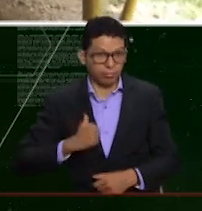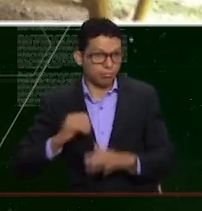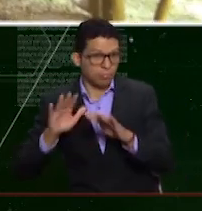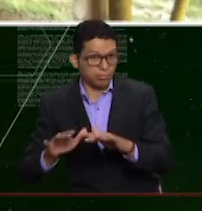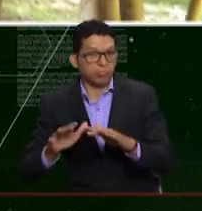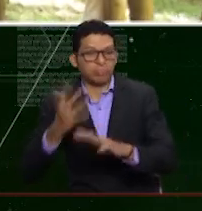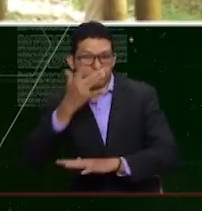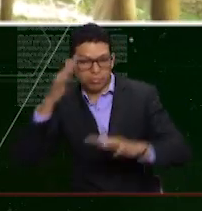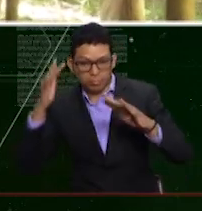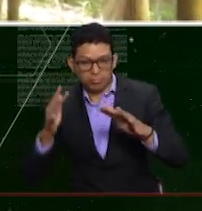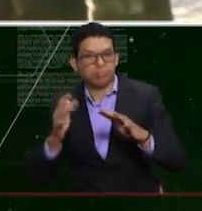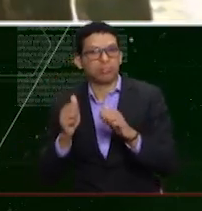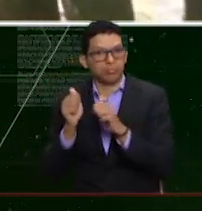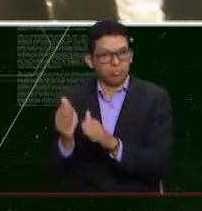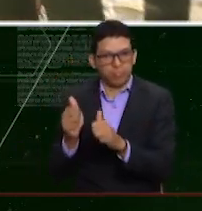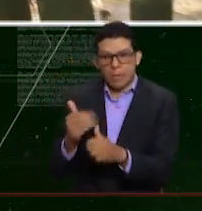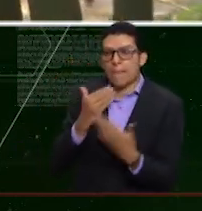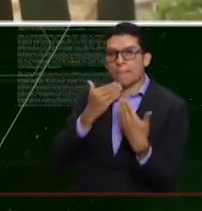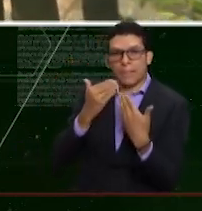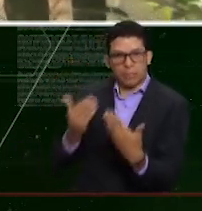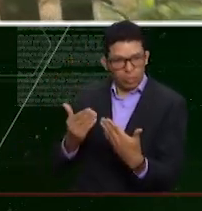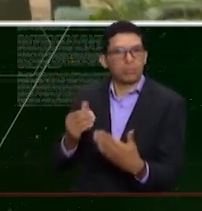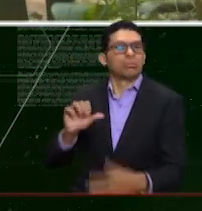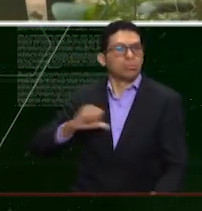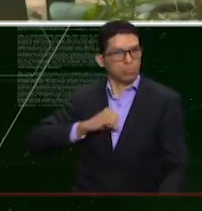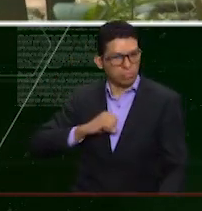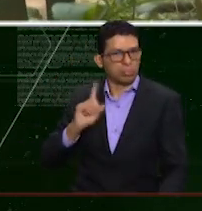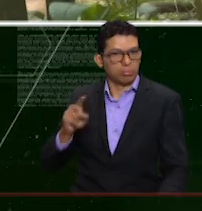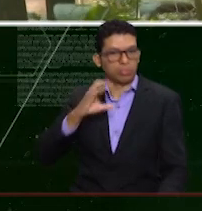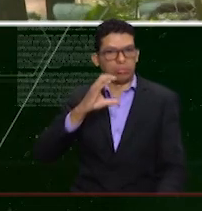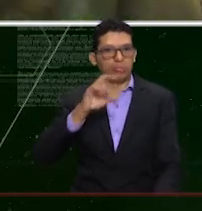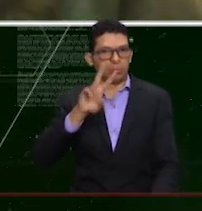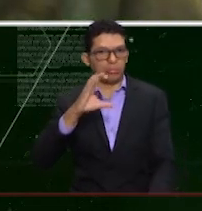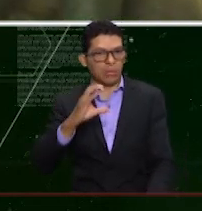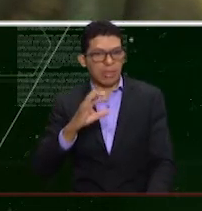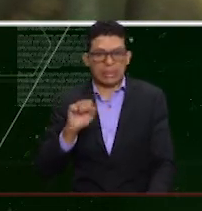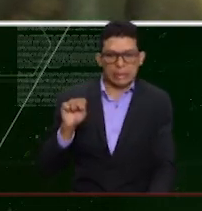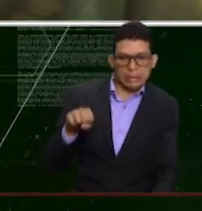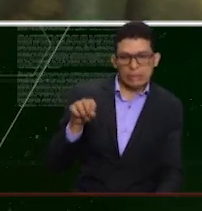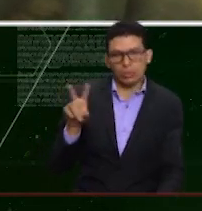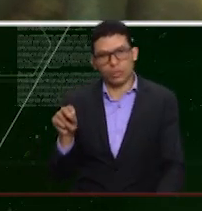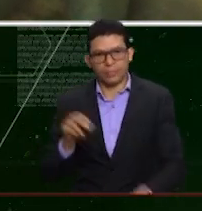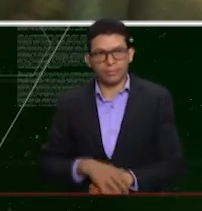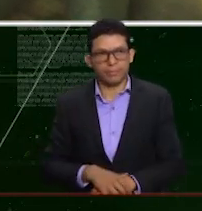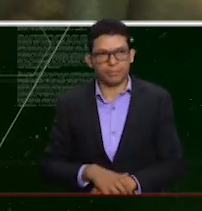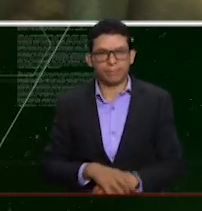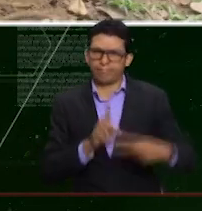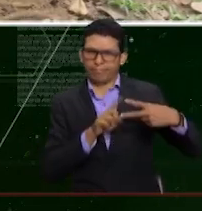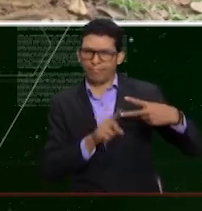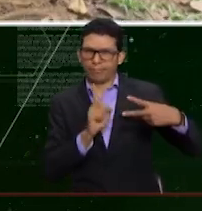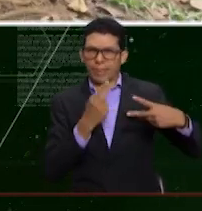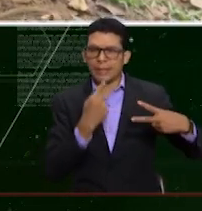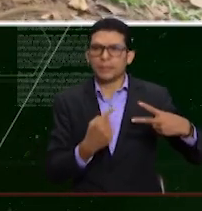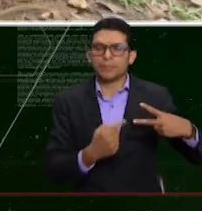forestal autorizado por una corporación, una autoridad ambiental como la CBC u otras. Usted me da ahí dos. Por